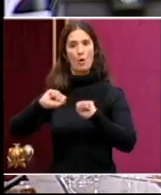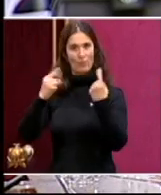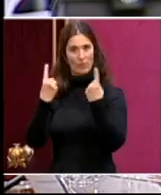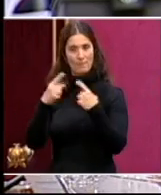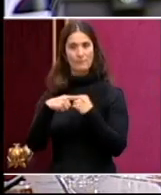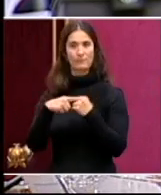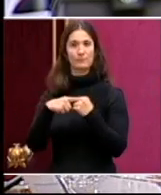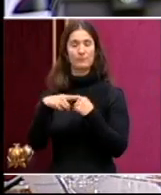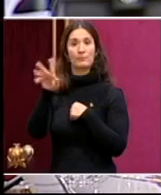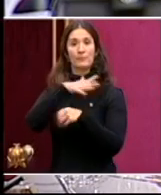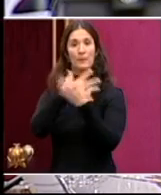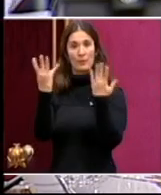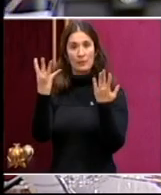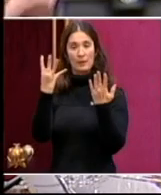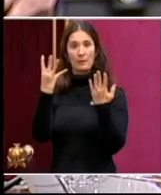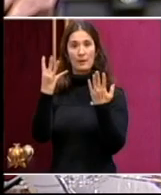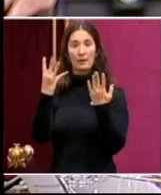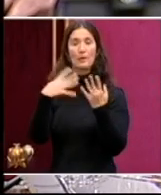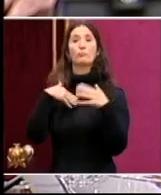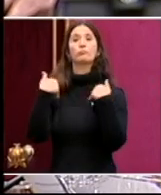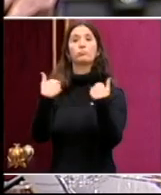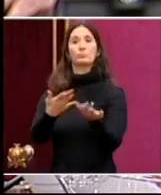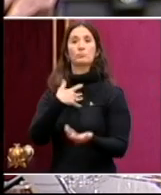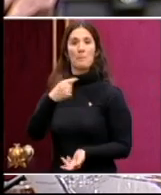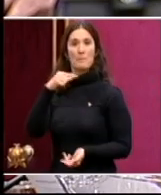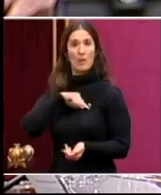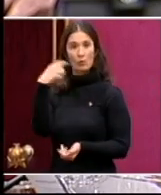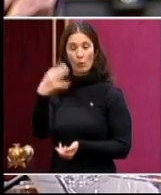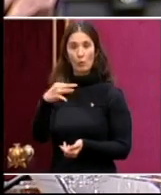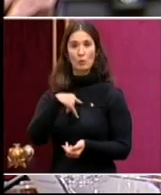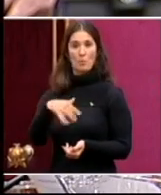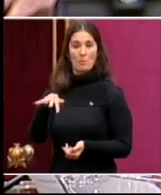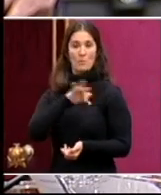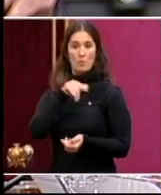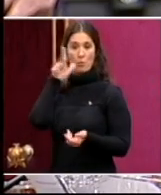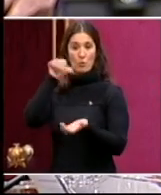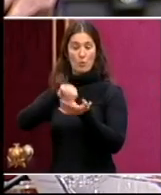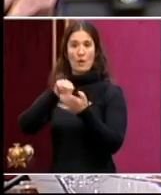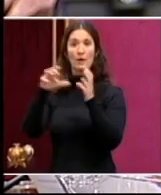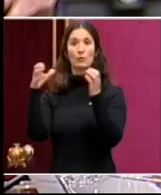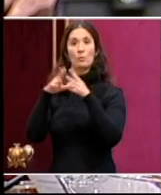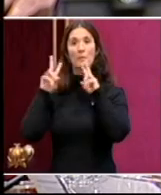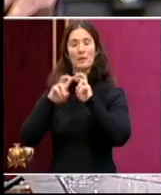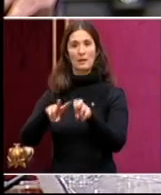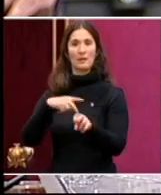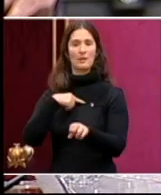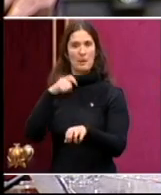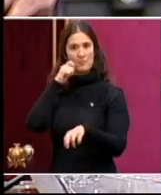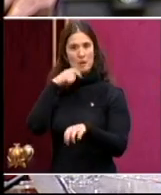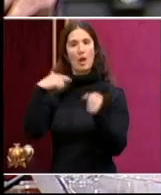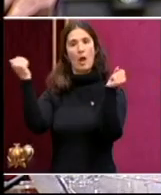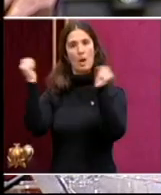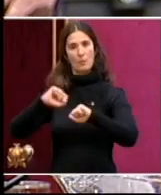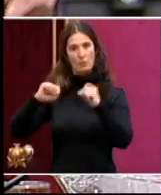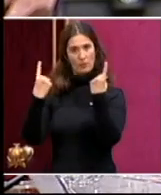definitiva. 19. Concesión de la medalla de oro al mérito por la ciudad al grupo de investigación de la piel.